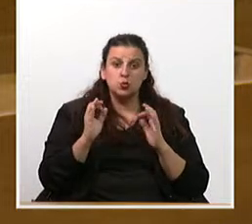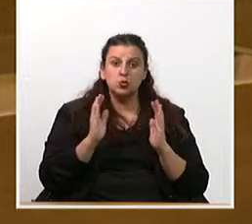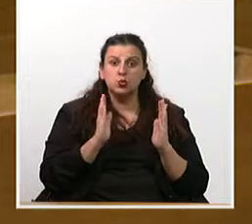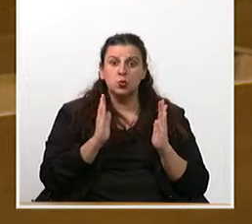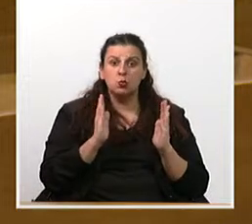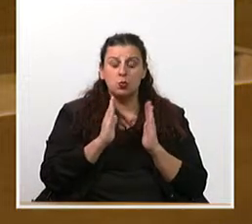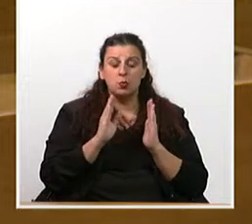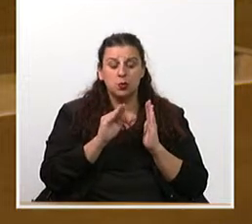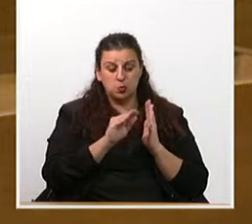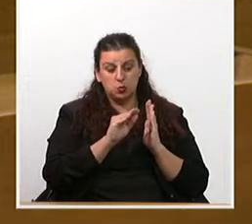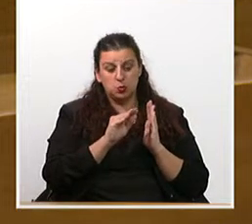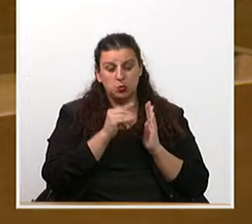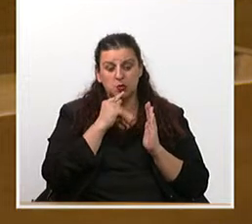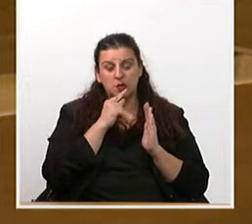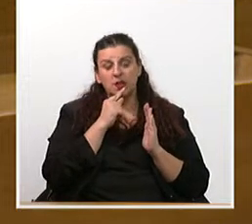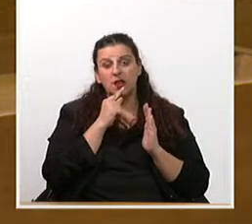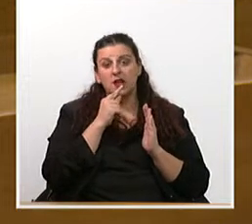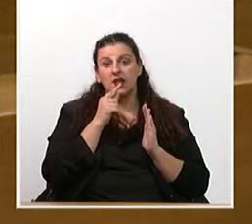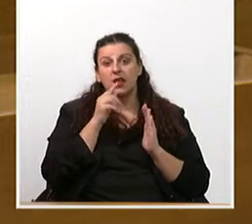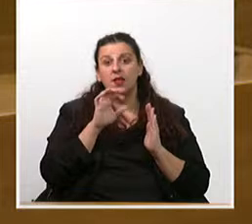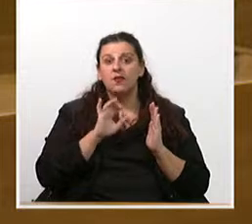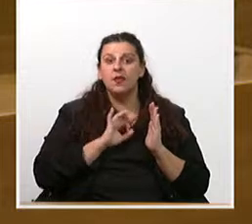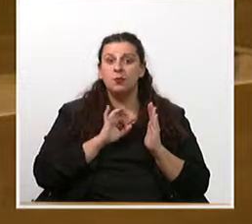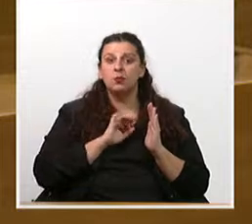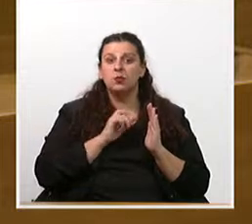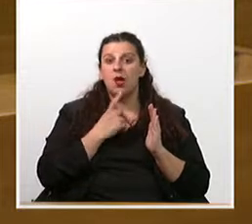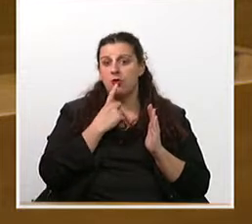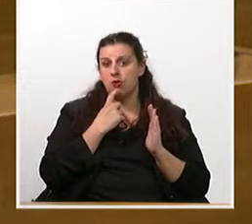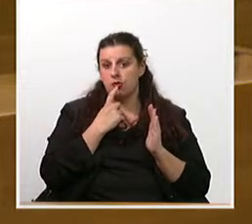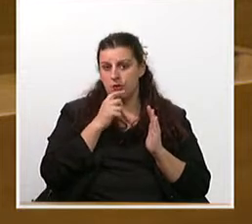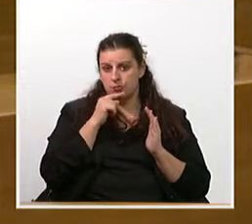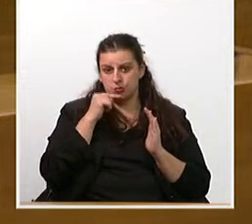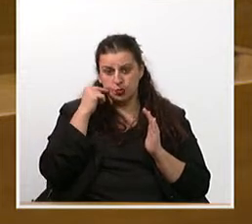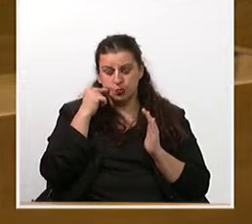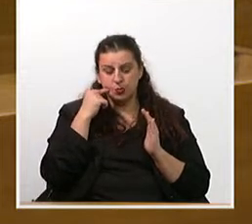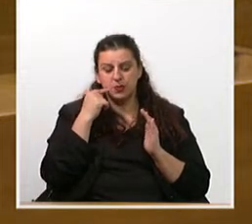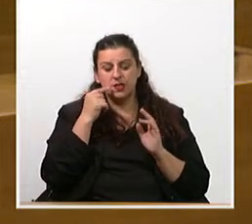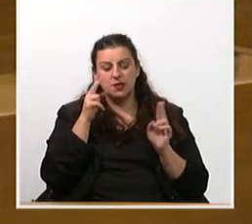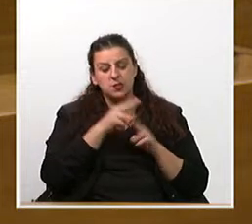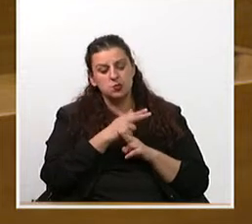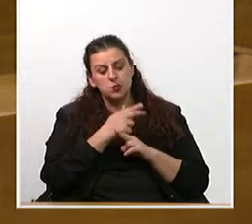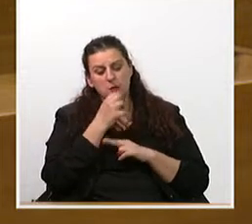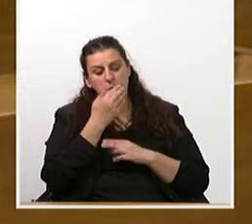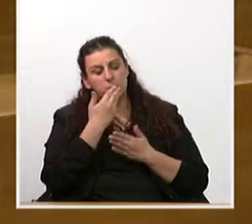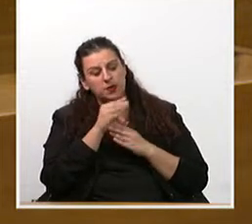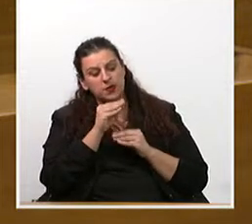yut ro deur cu la se